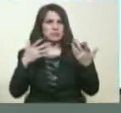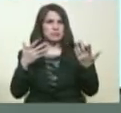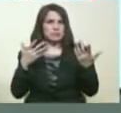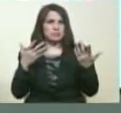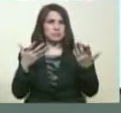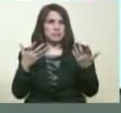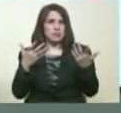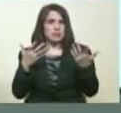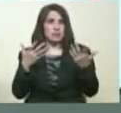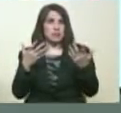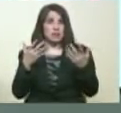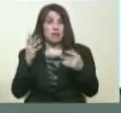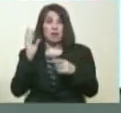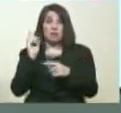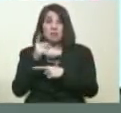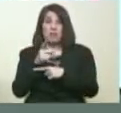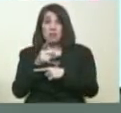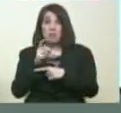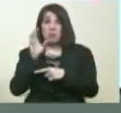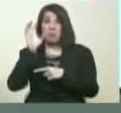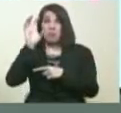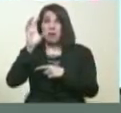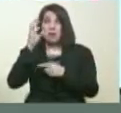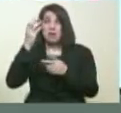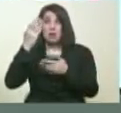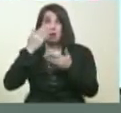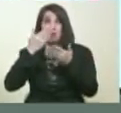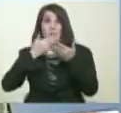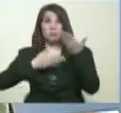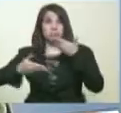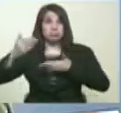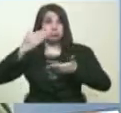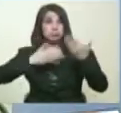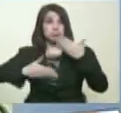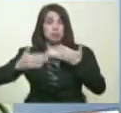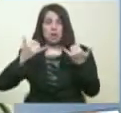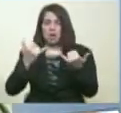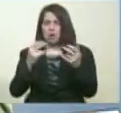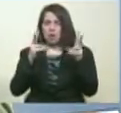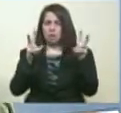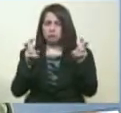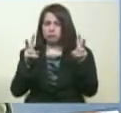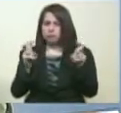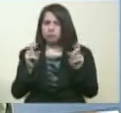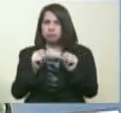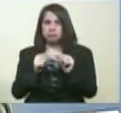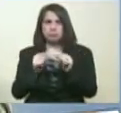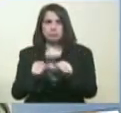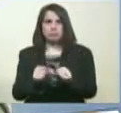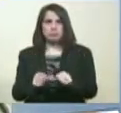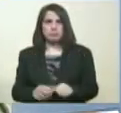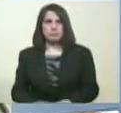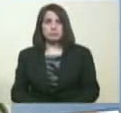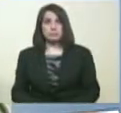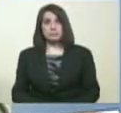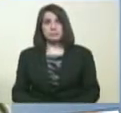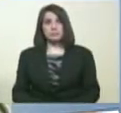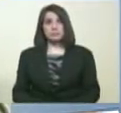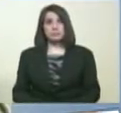Venezuela tiene que ser un país exportador y que se consolide. Ahora, volviendo al tema de la